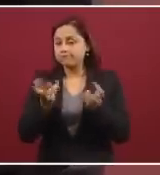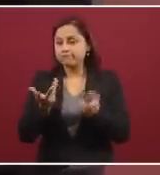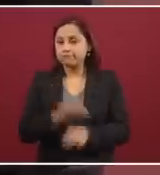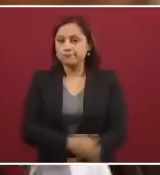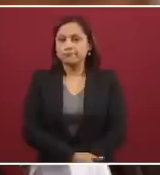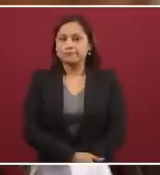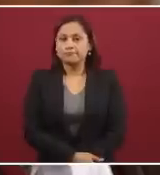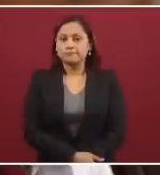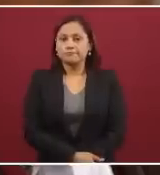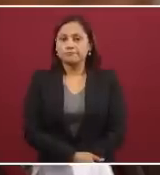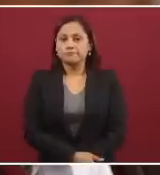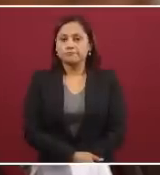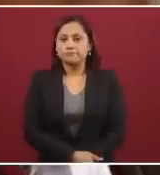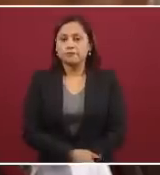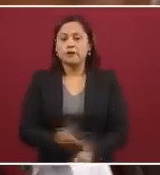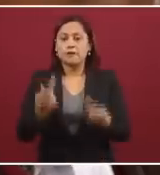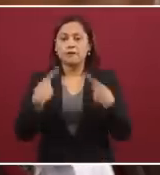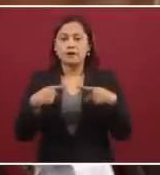coyotes